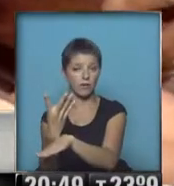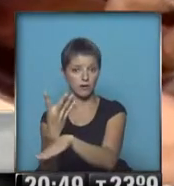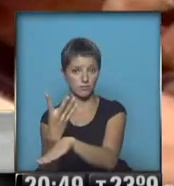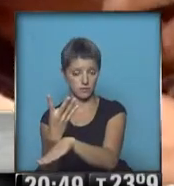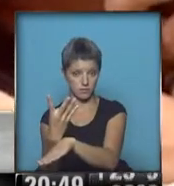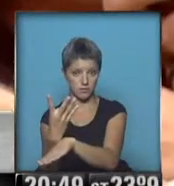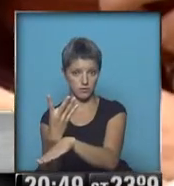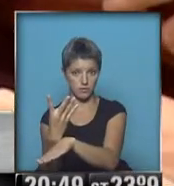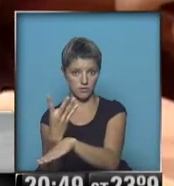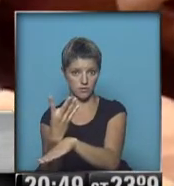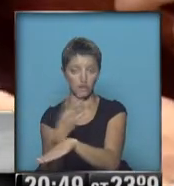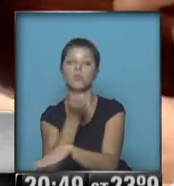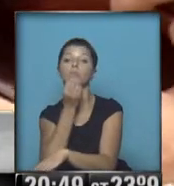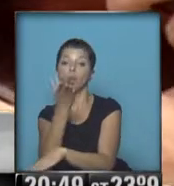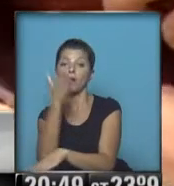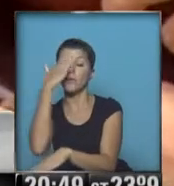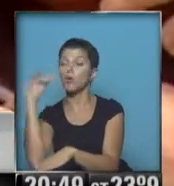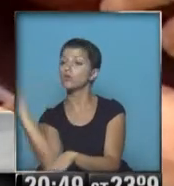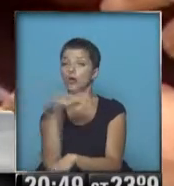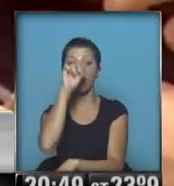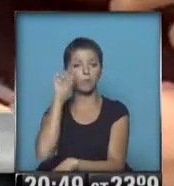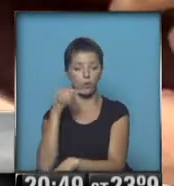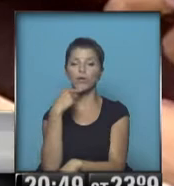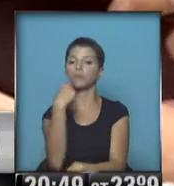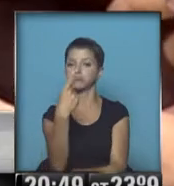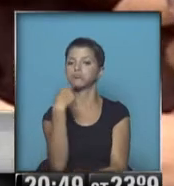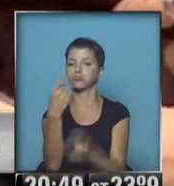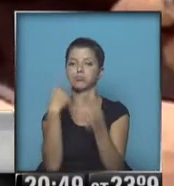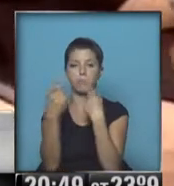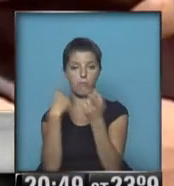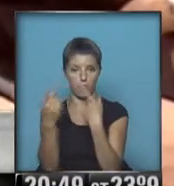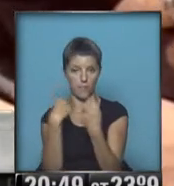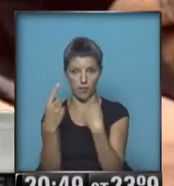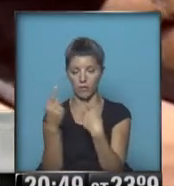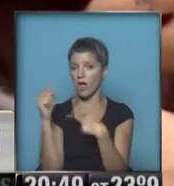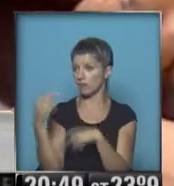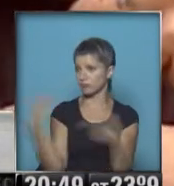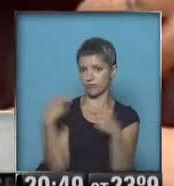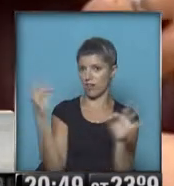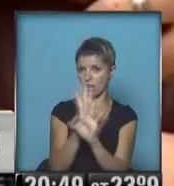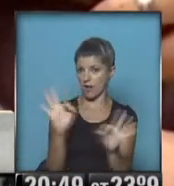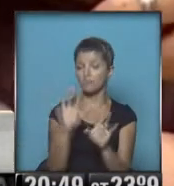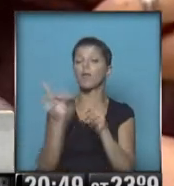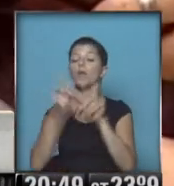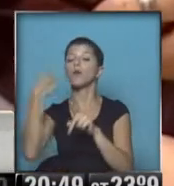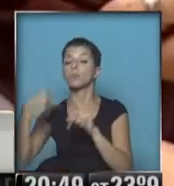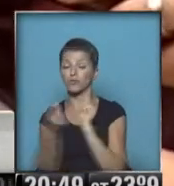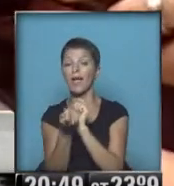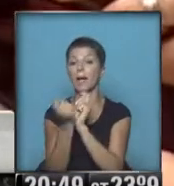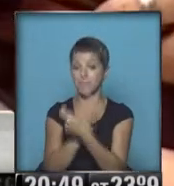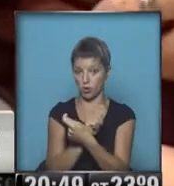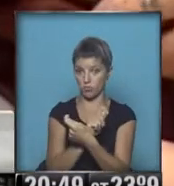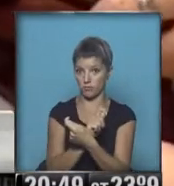prestando declaración y contestando absolutamente todas las preguntas. No incurrió en ninguna contradicción, corrigió